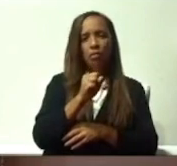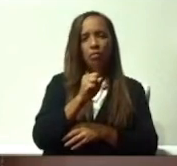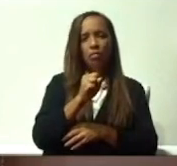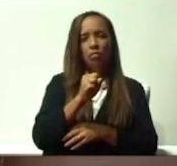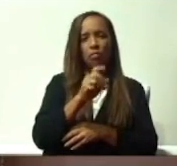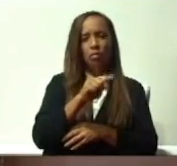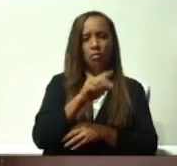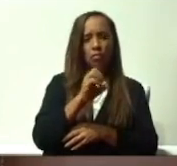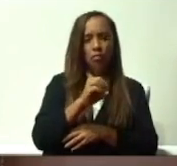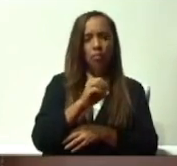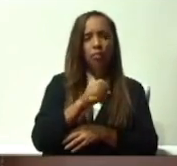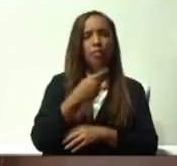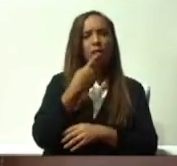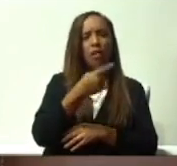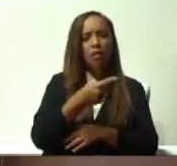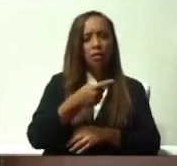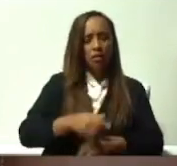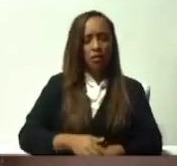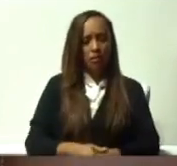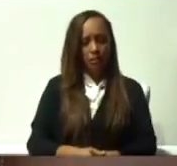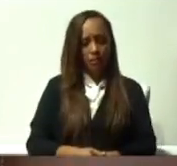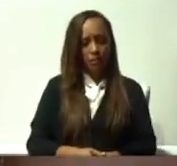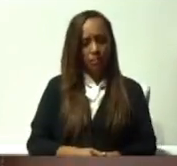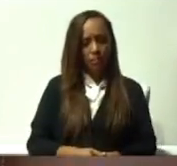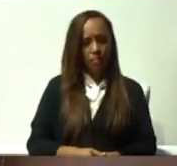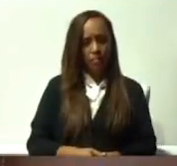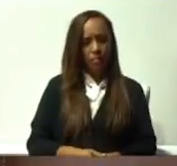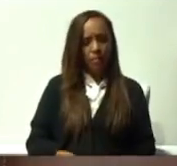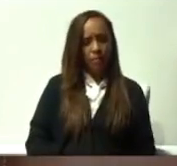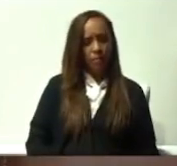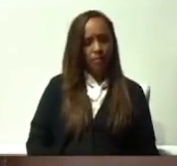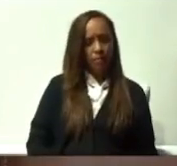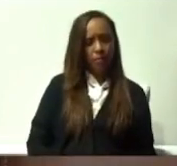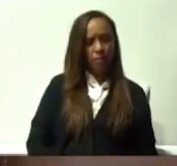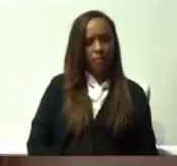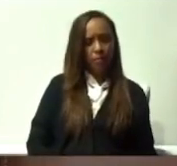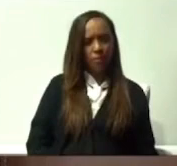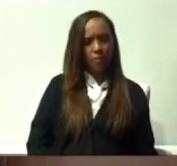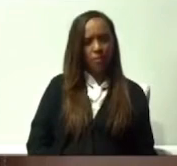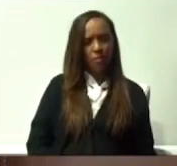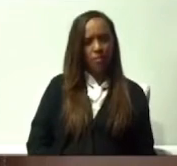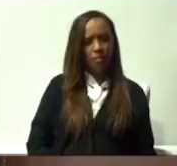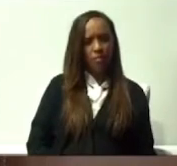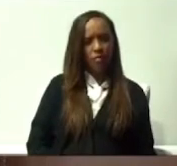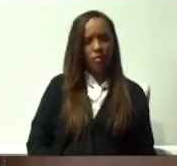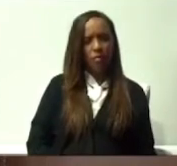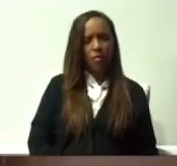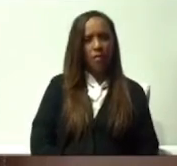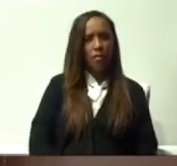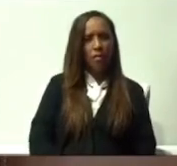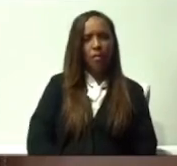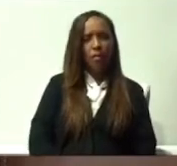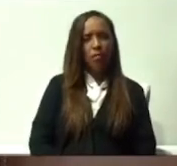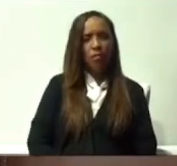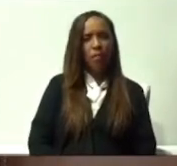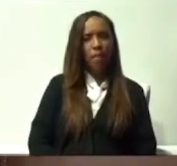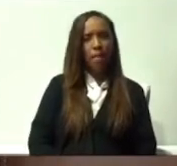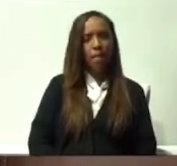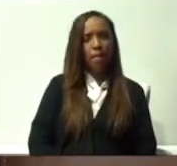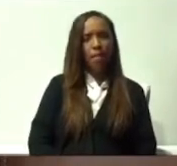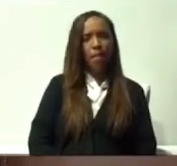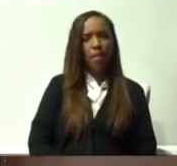esta frase que de una u otra manera, muchos de nosotros, si no sea todos y todas,